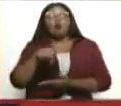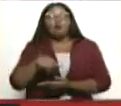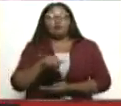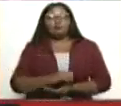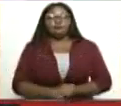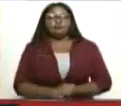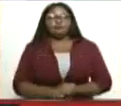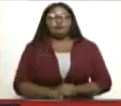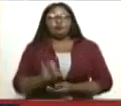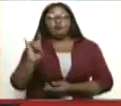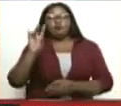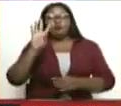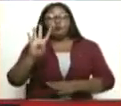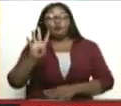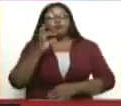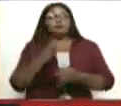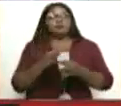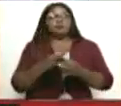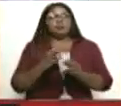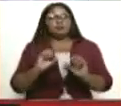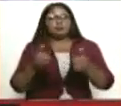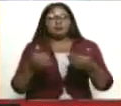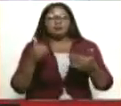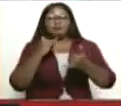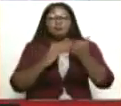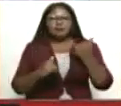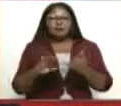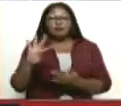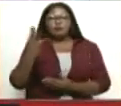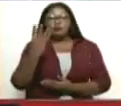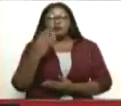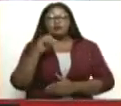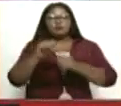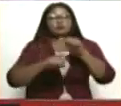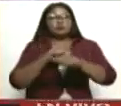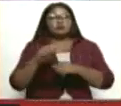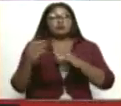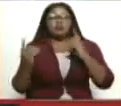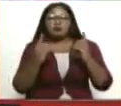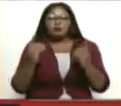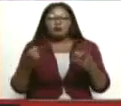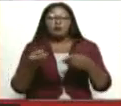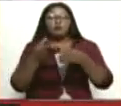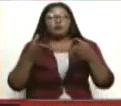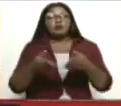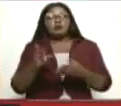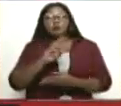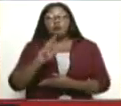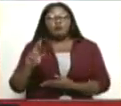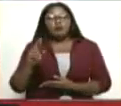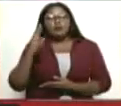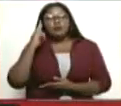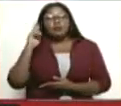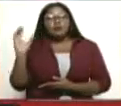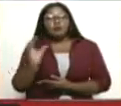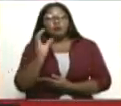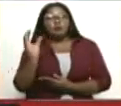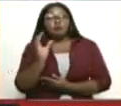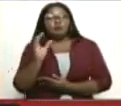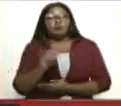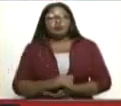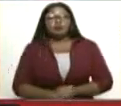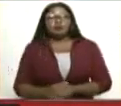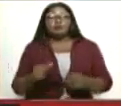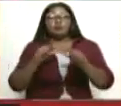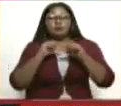de septiembre se lleva a cabo la clausura del cuarto ciclo de diálogos entre el gobierno de la República de Colombia y el Ejército